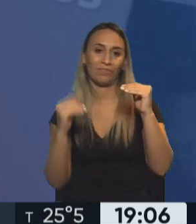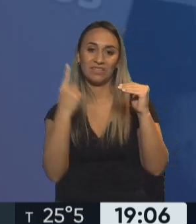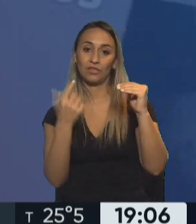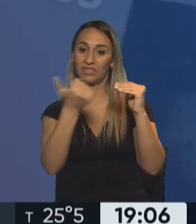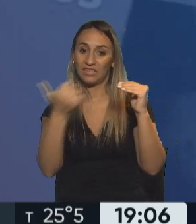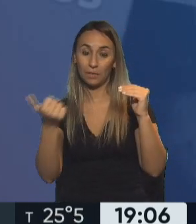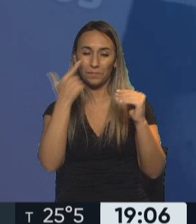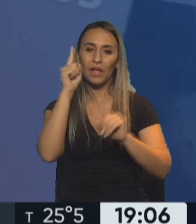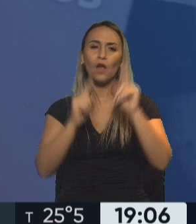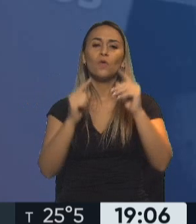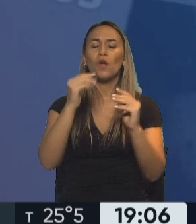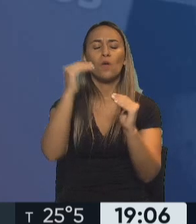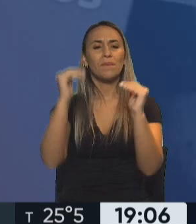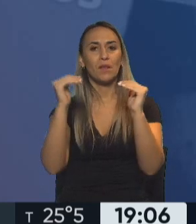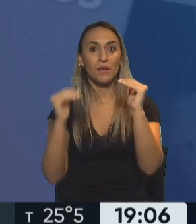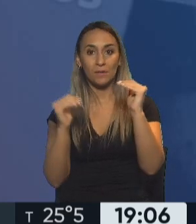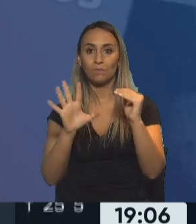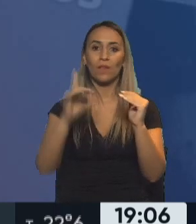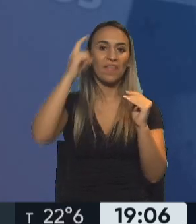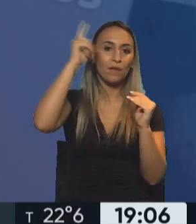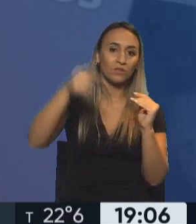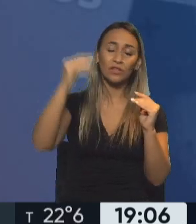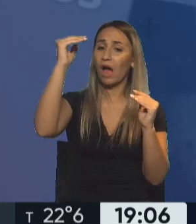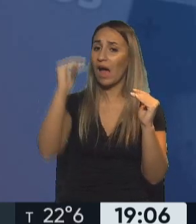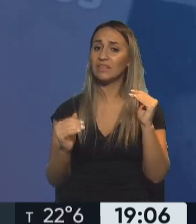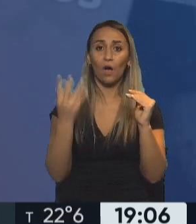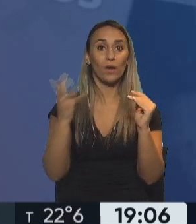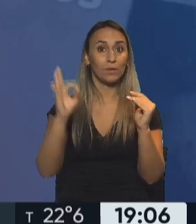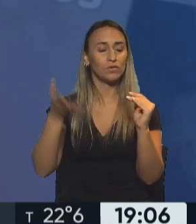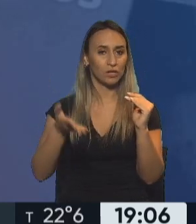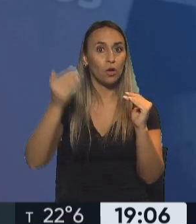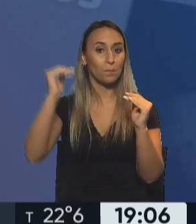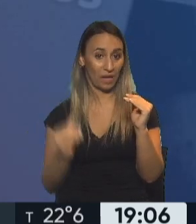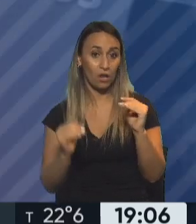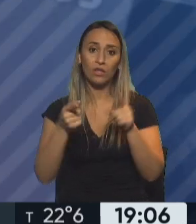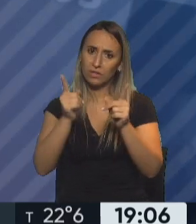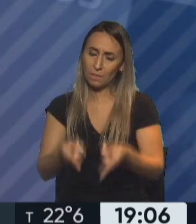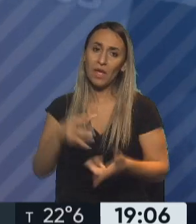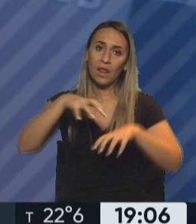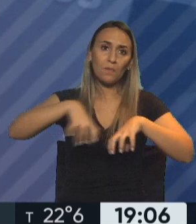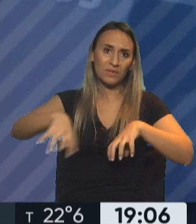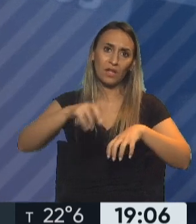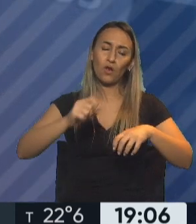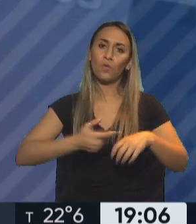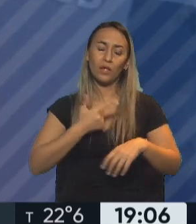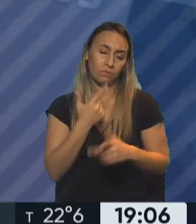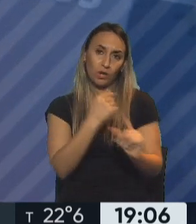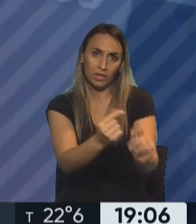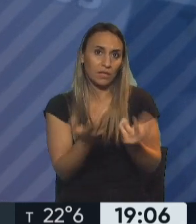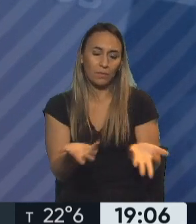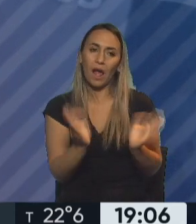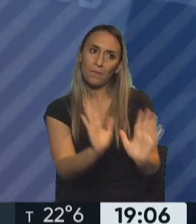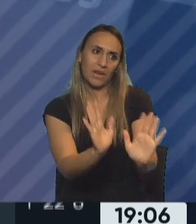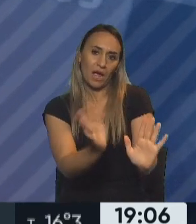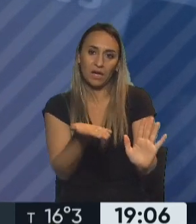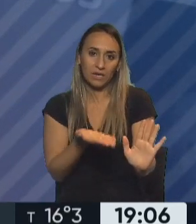al 40%. Esa también, sí, es una cuestión de la que se quejan los empresarios, porque por un lado dicen, che, pero